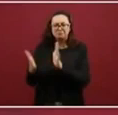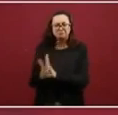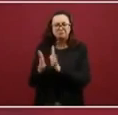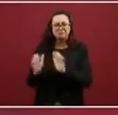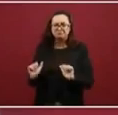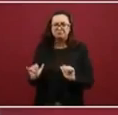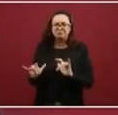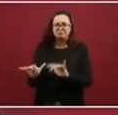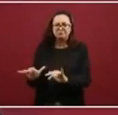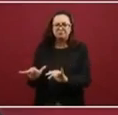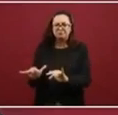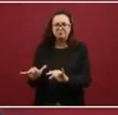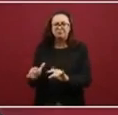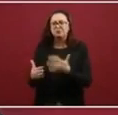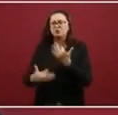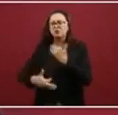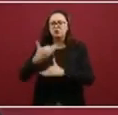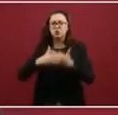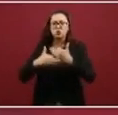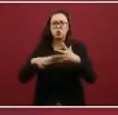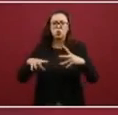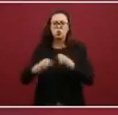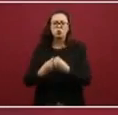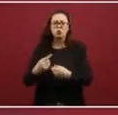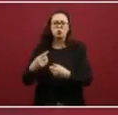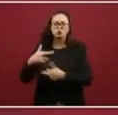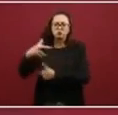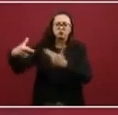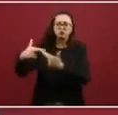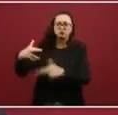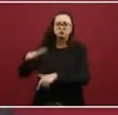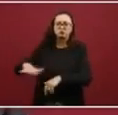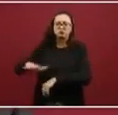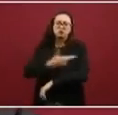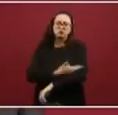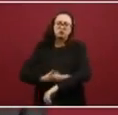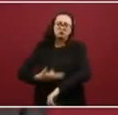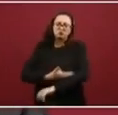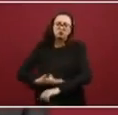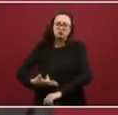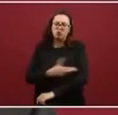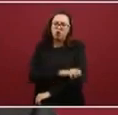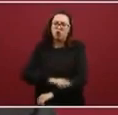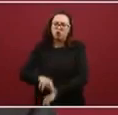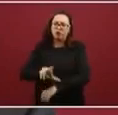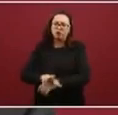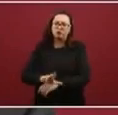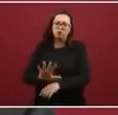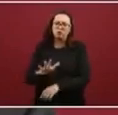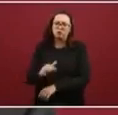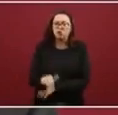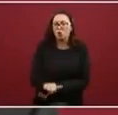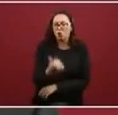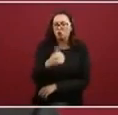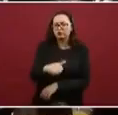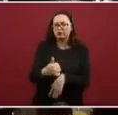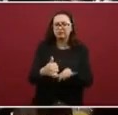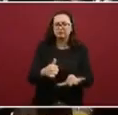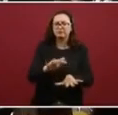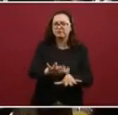tiene que tener una coordinación en la región, porque son más o menos 11 coordinaciones regionales